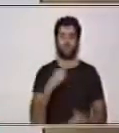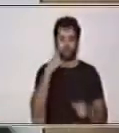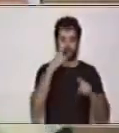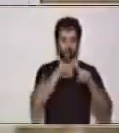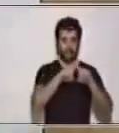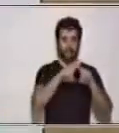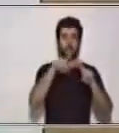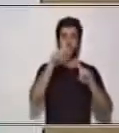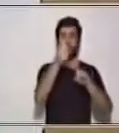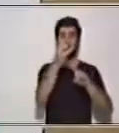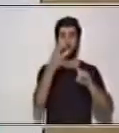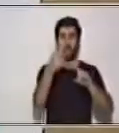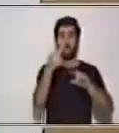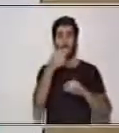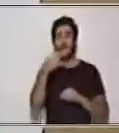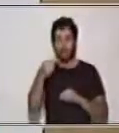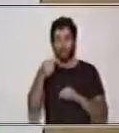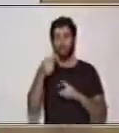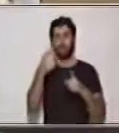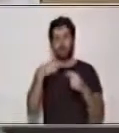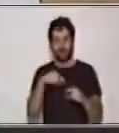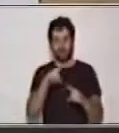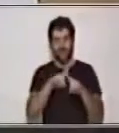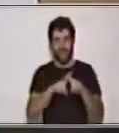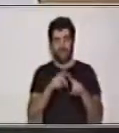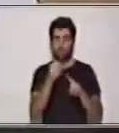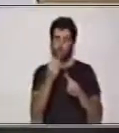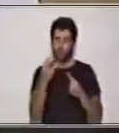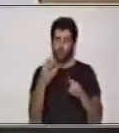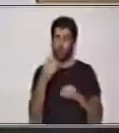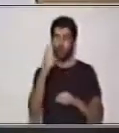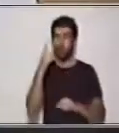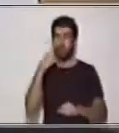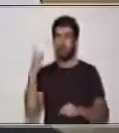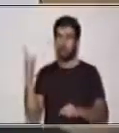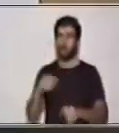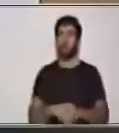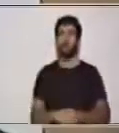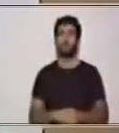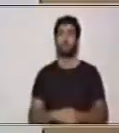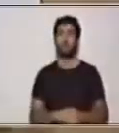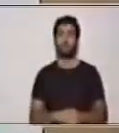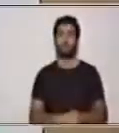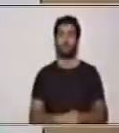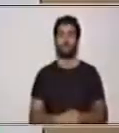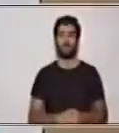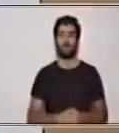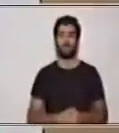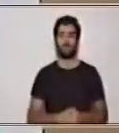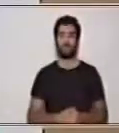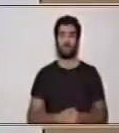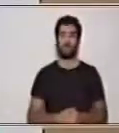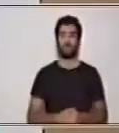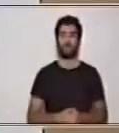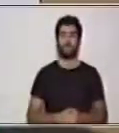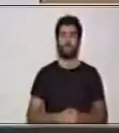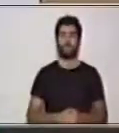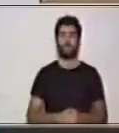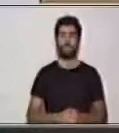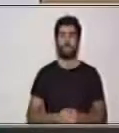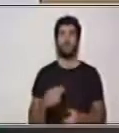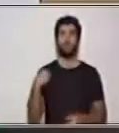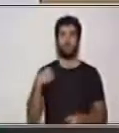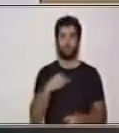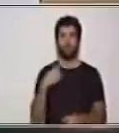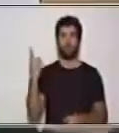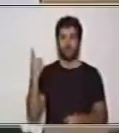potencias del denominador. En este caso, escribimos la variable, que es x, y le